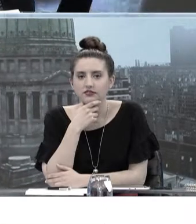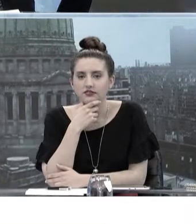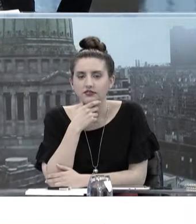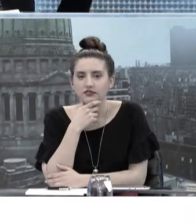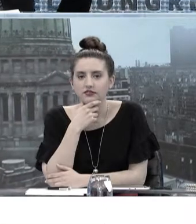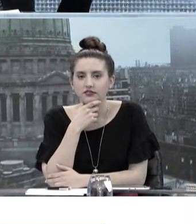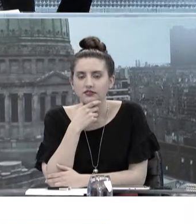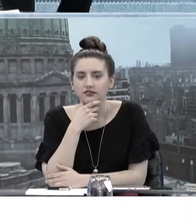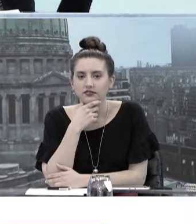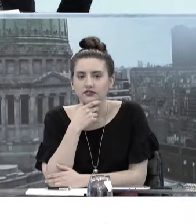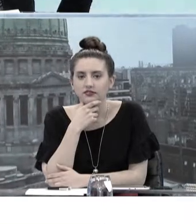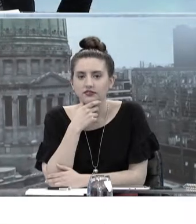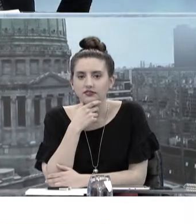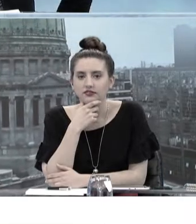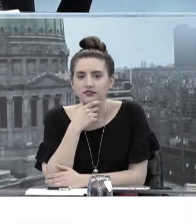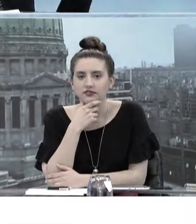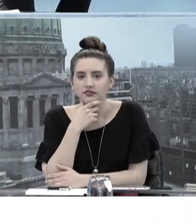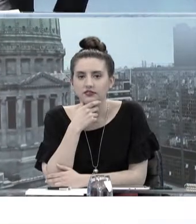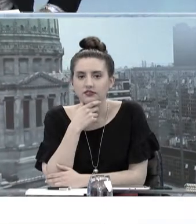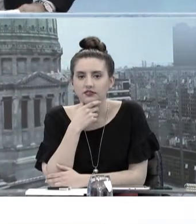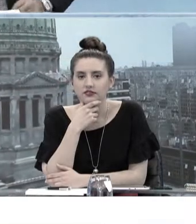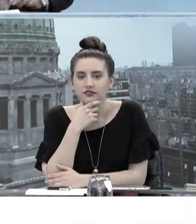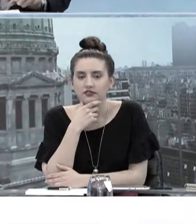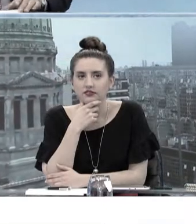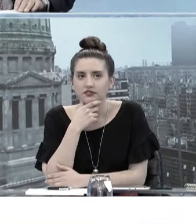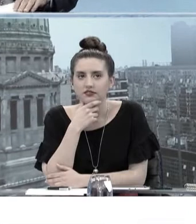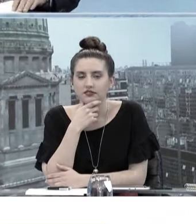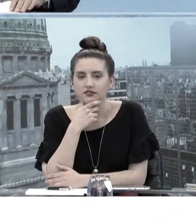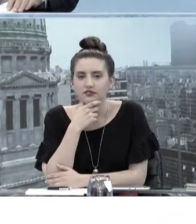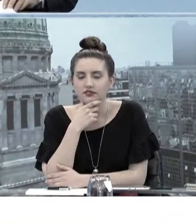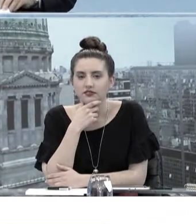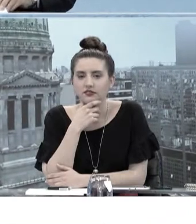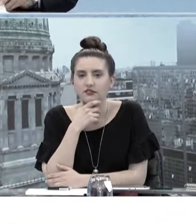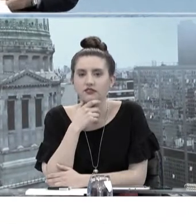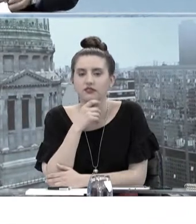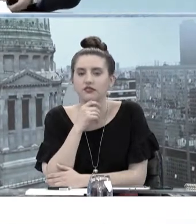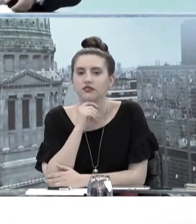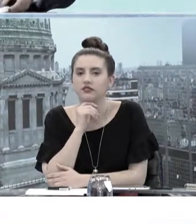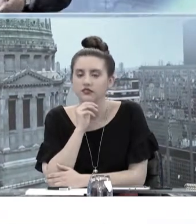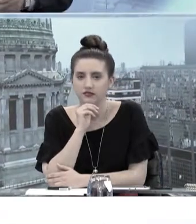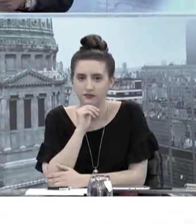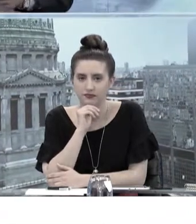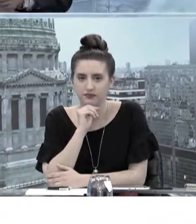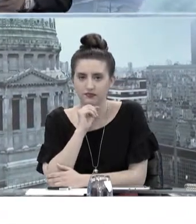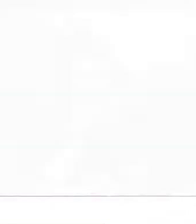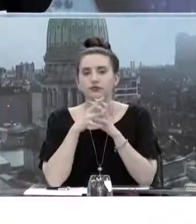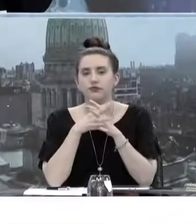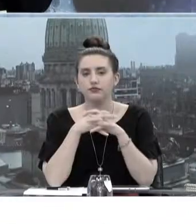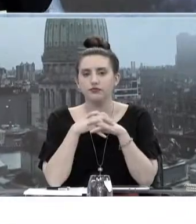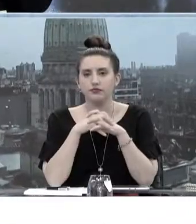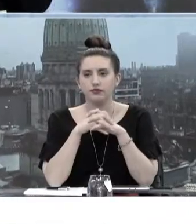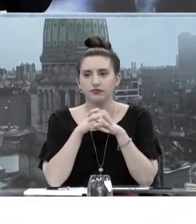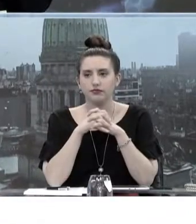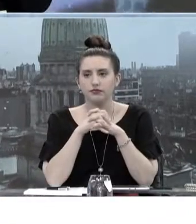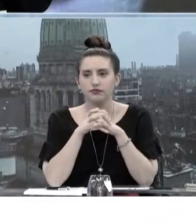la tremenda crisis que nos dejó como herencia Macri y la crisis que se agregó de la pandemia.